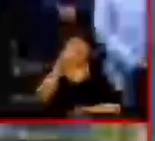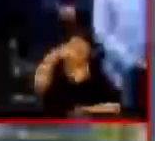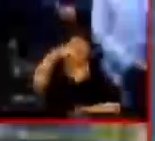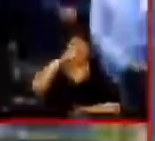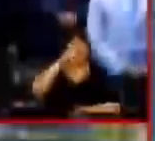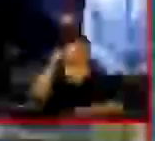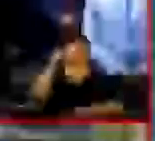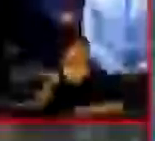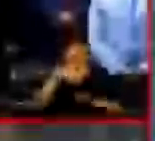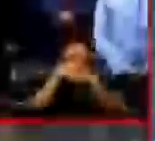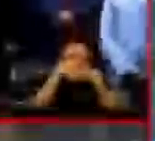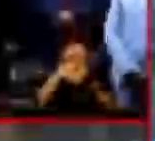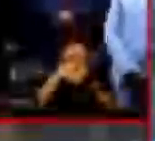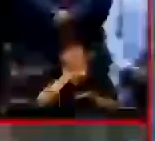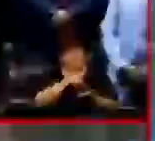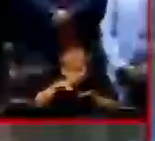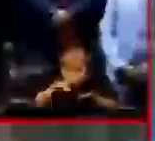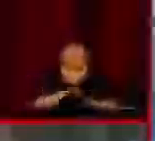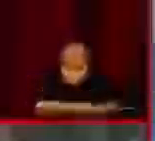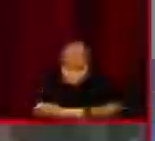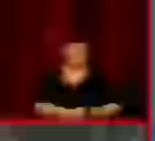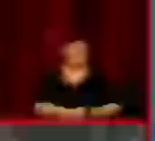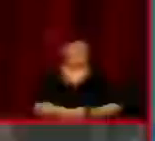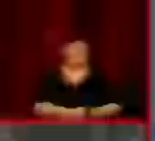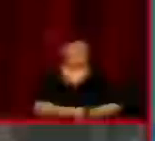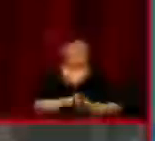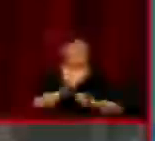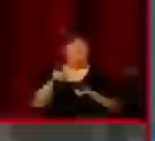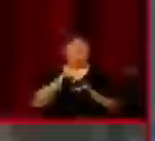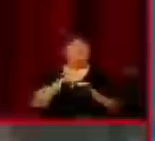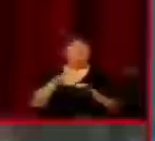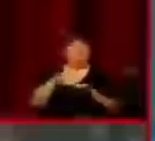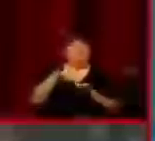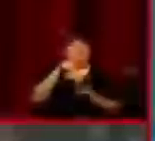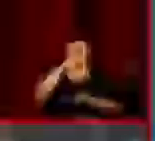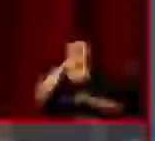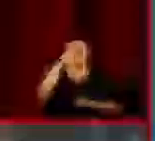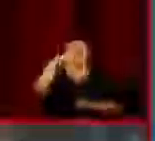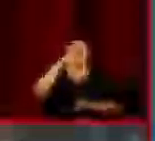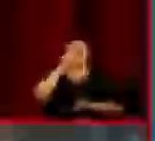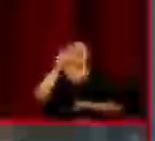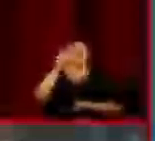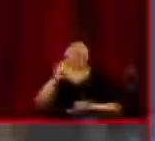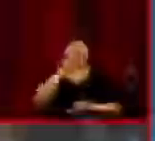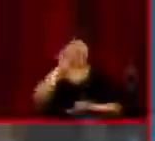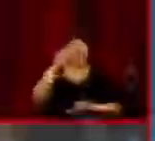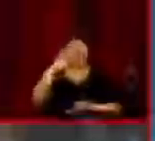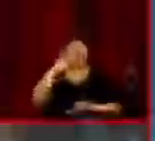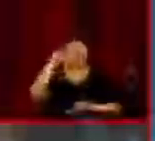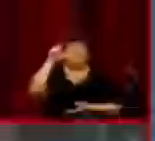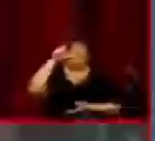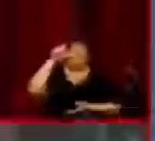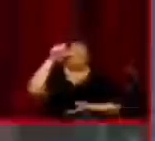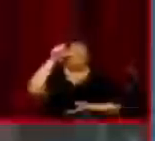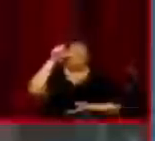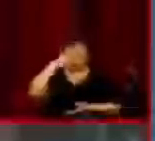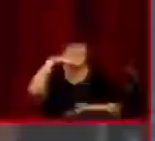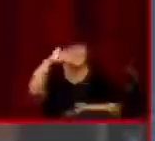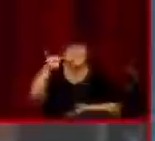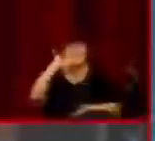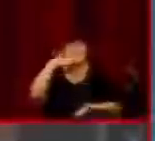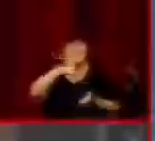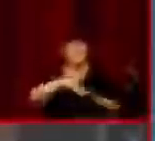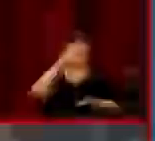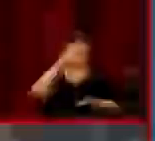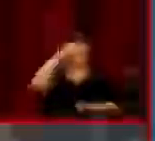unidad de trabajo, en el sentido de que el gobierno hoy en día es más, se lo ve funcionando mejor. Yo me